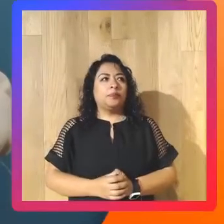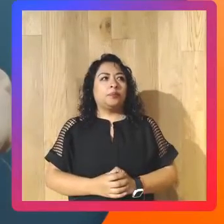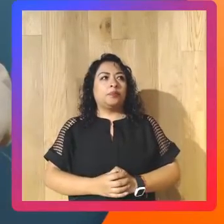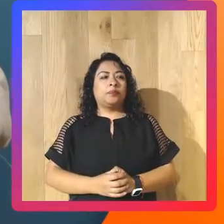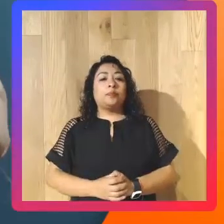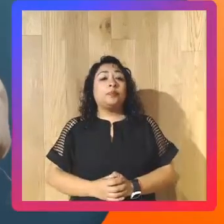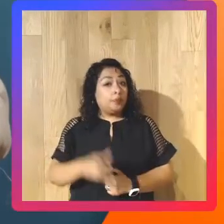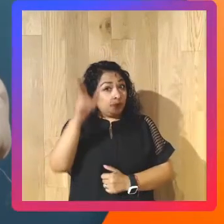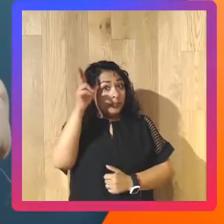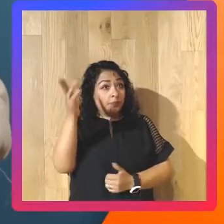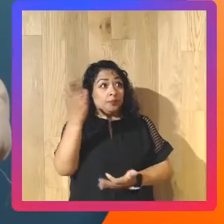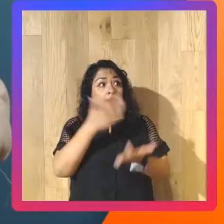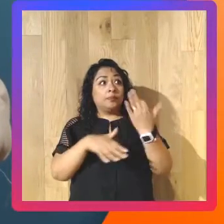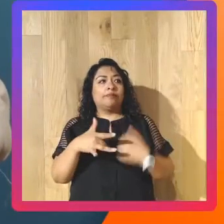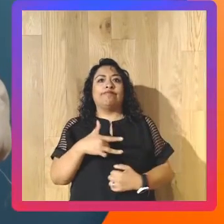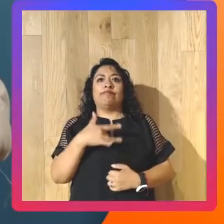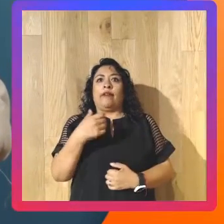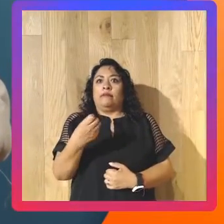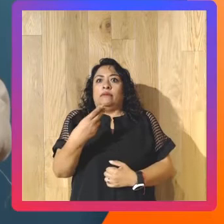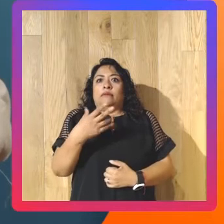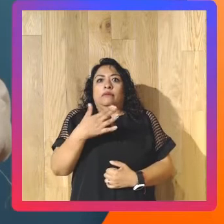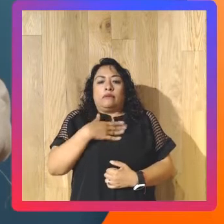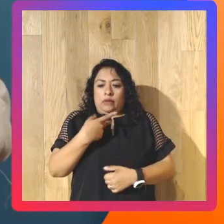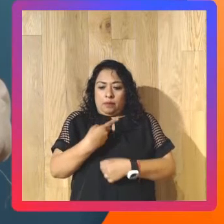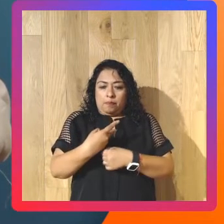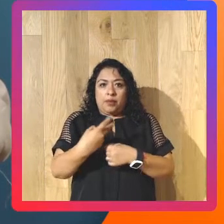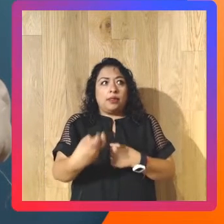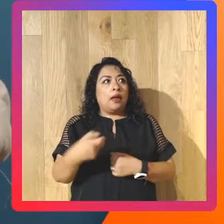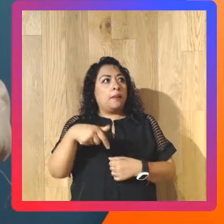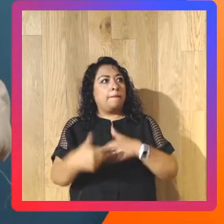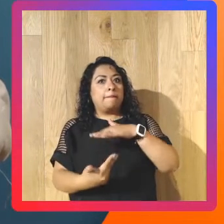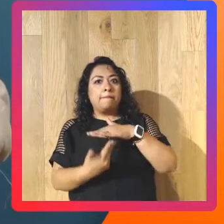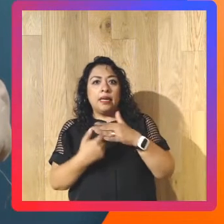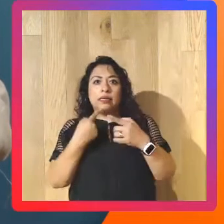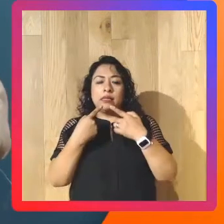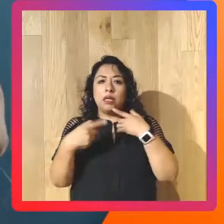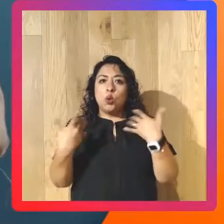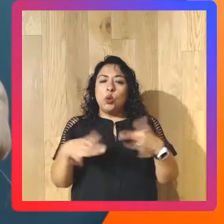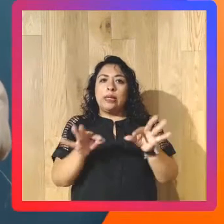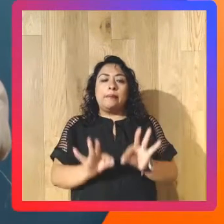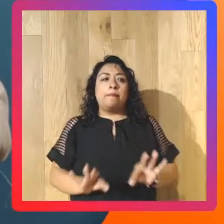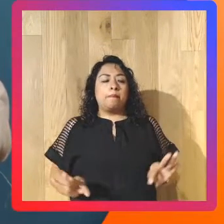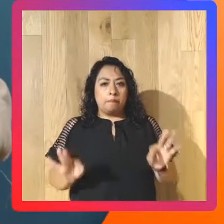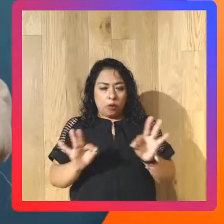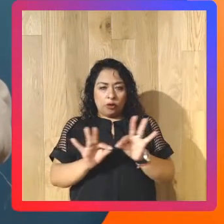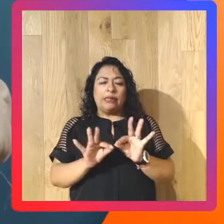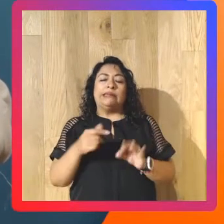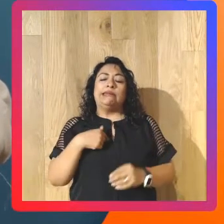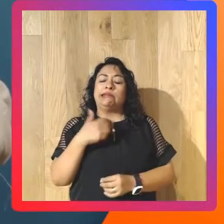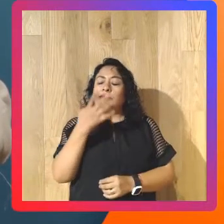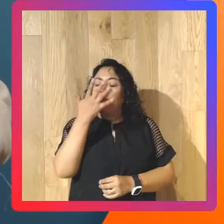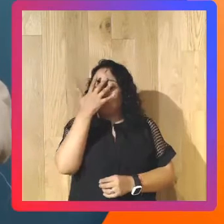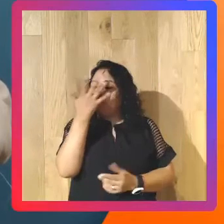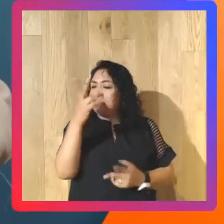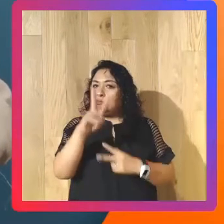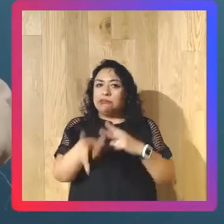Hola a todos. Me siento muy honrado de que me hayan invitado a esta mesa de diálogo tan importante y me apena